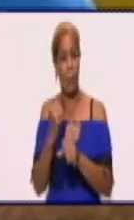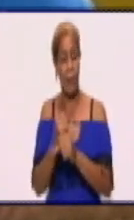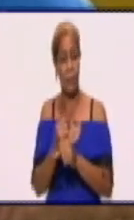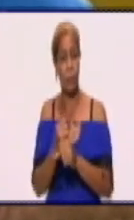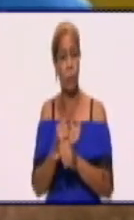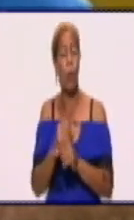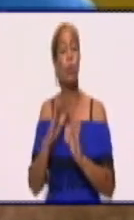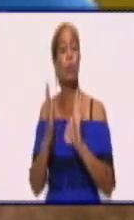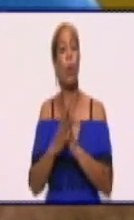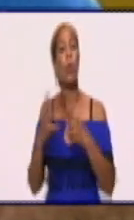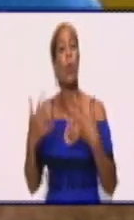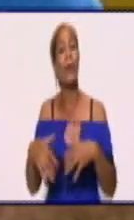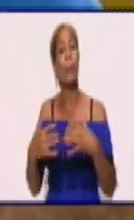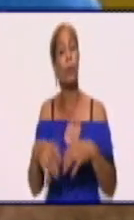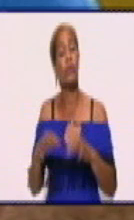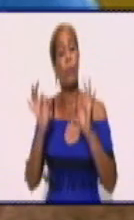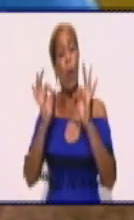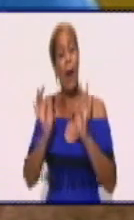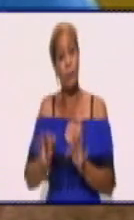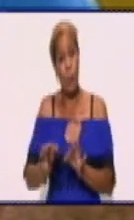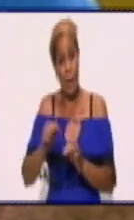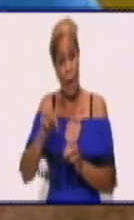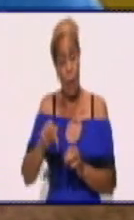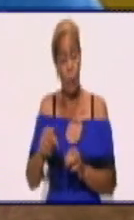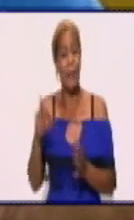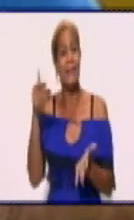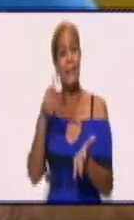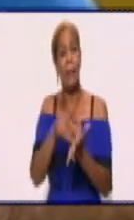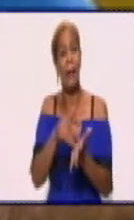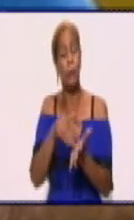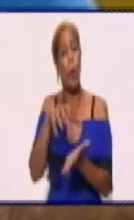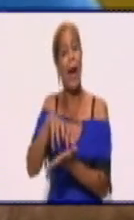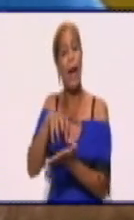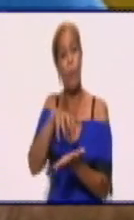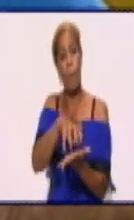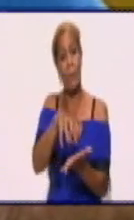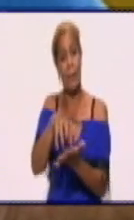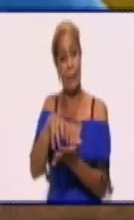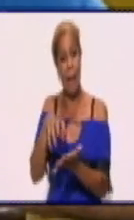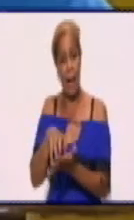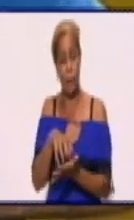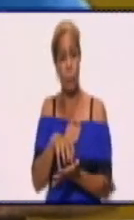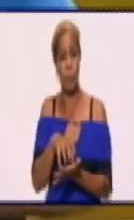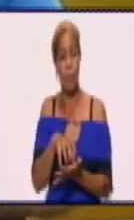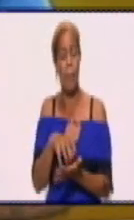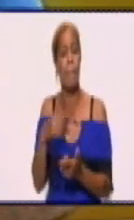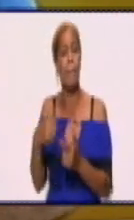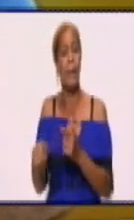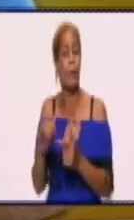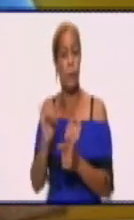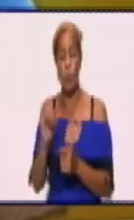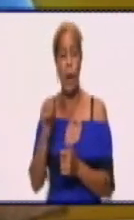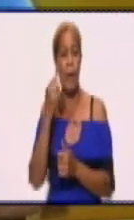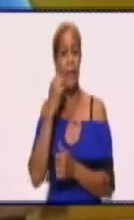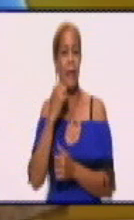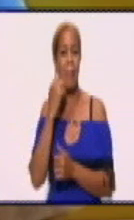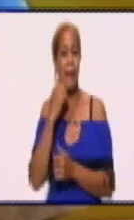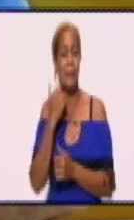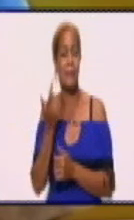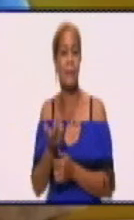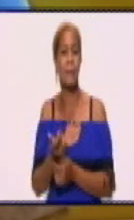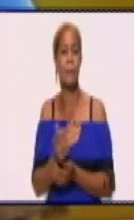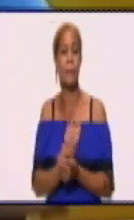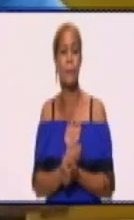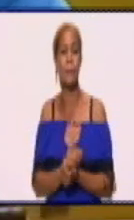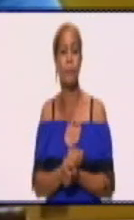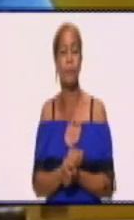producimos actualmente, llevándolo a los mercados que tradicionalmente y que además tenemos contratado ya, tenemos ya un contrato con los